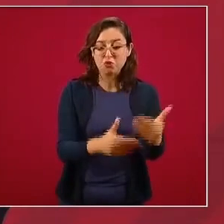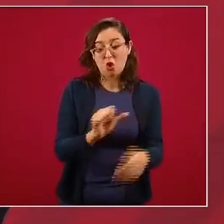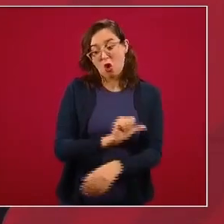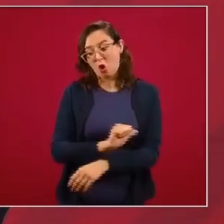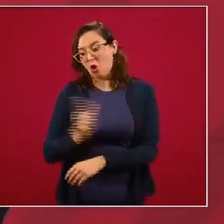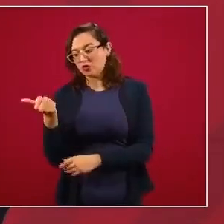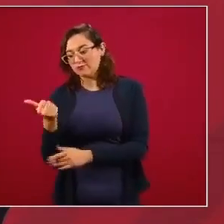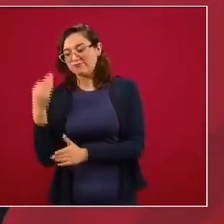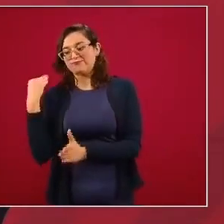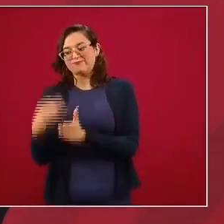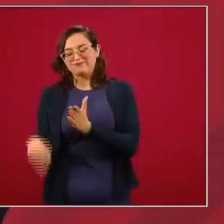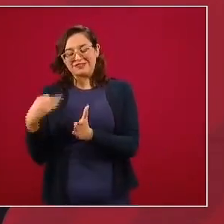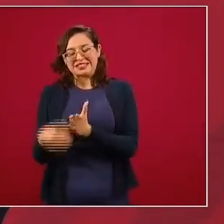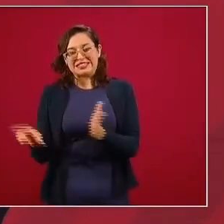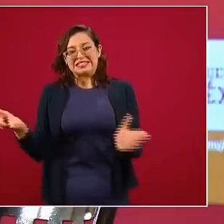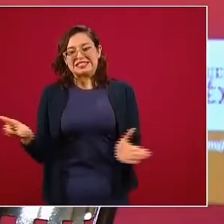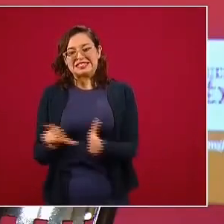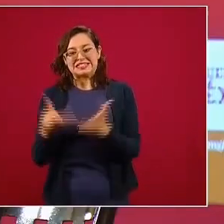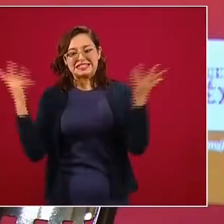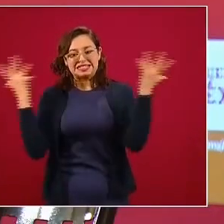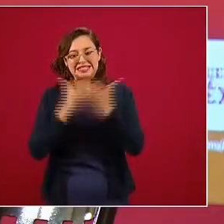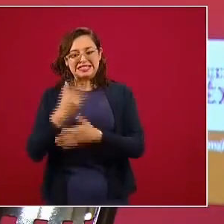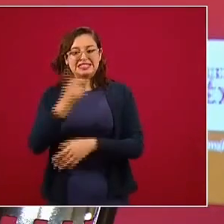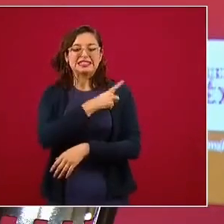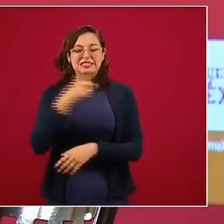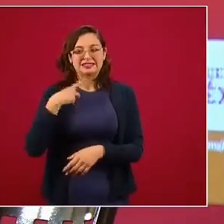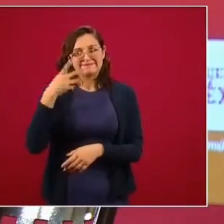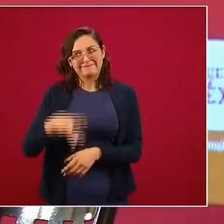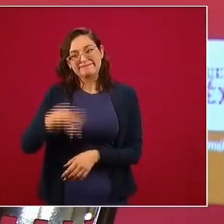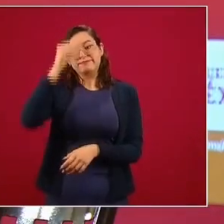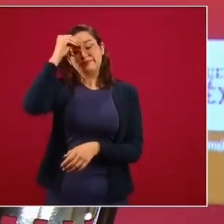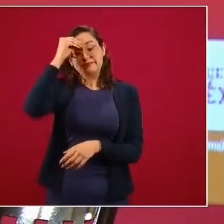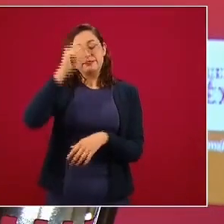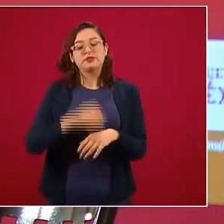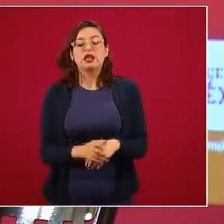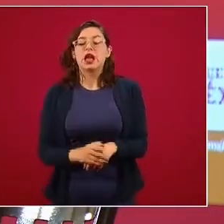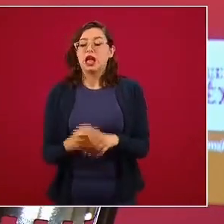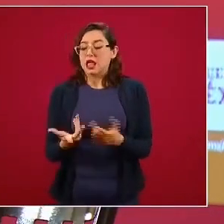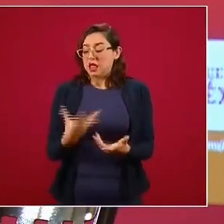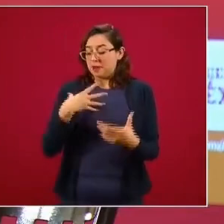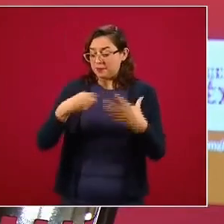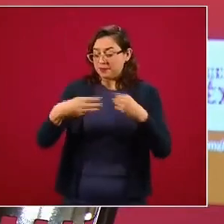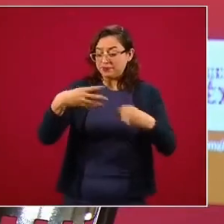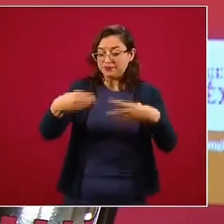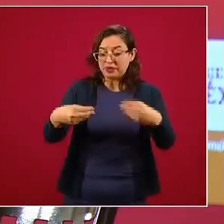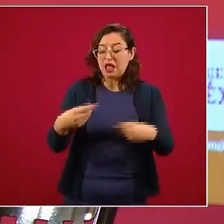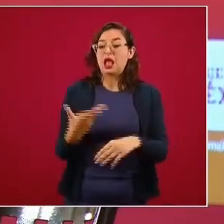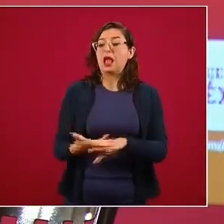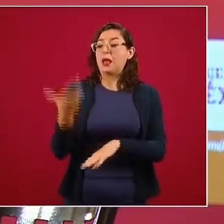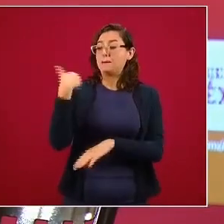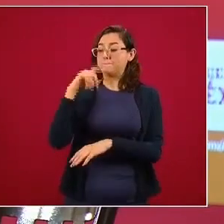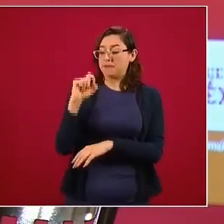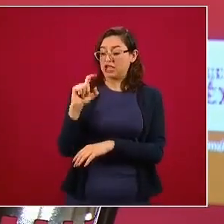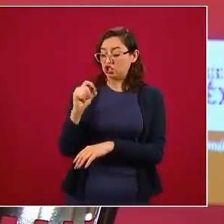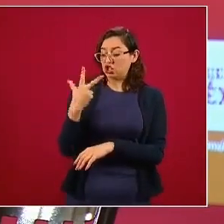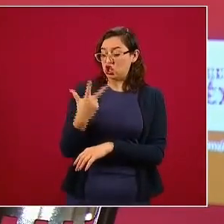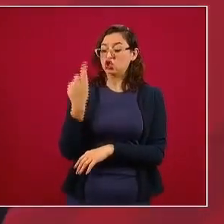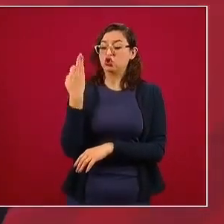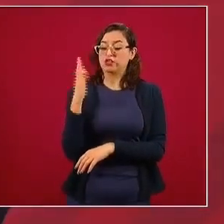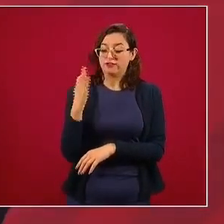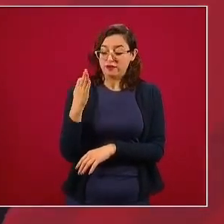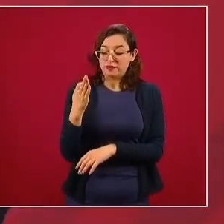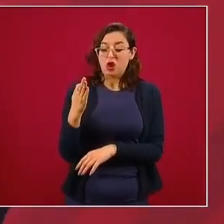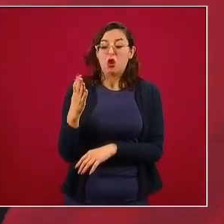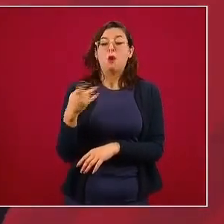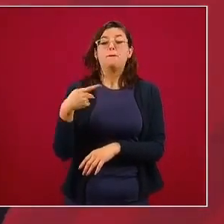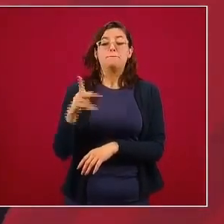importantes. Cuando empezó la epidemia, en la primera quincena de marzo, empezó el 28 de febrero, pero durante la primera quincena